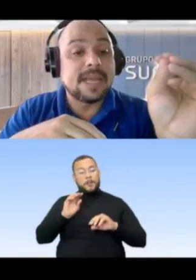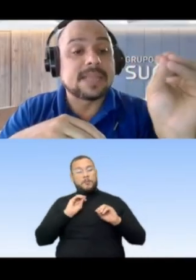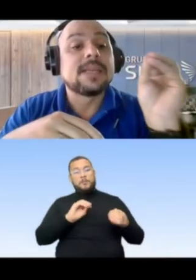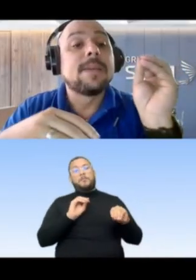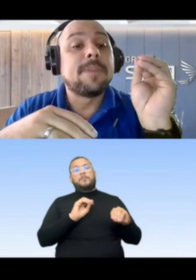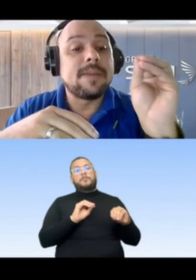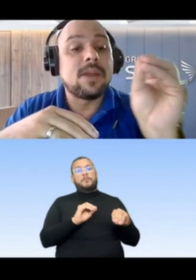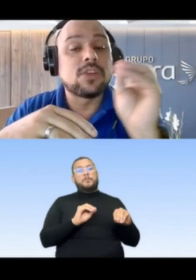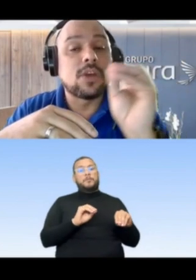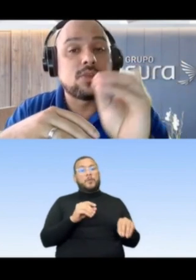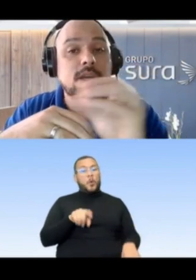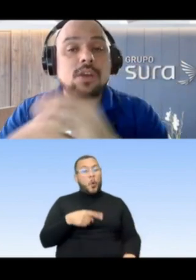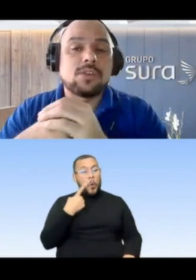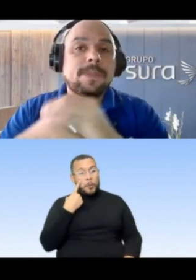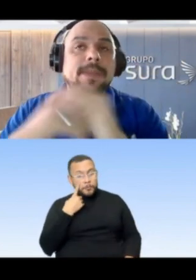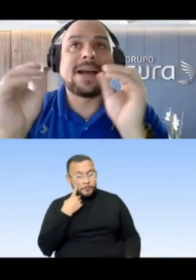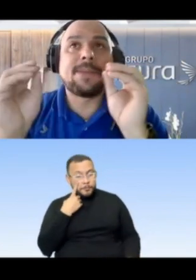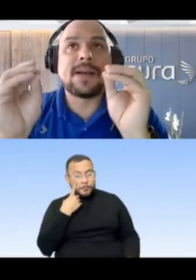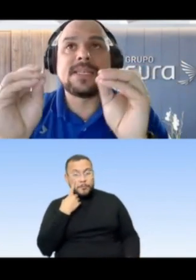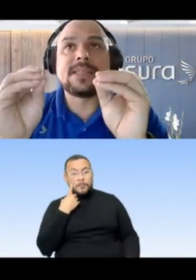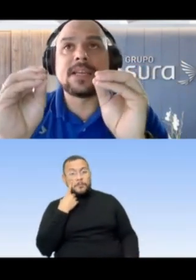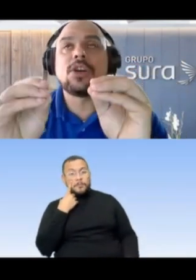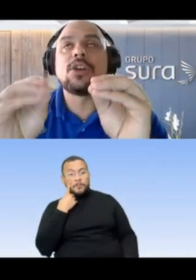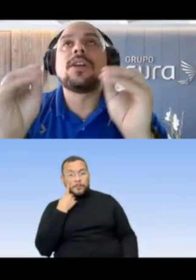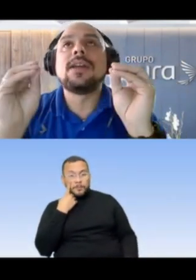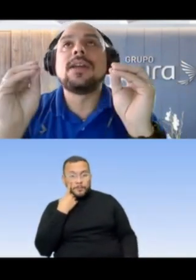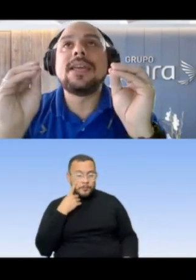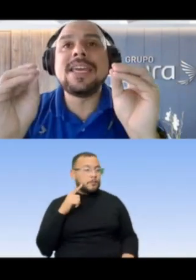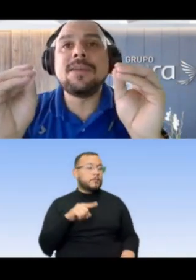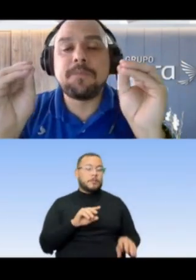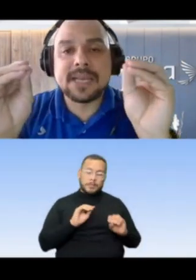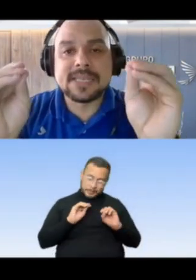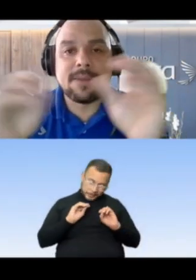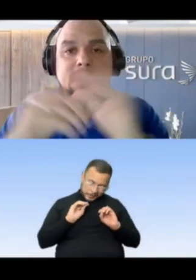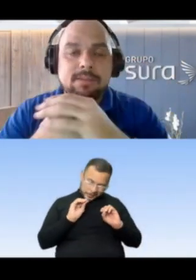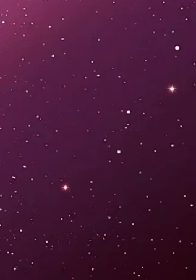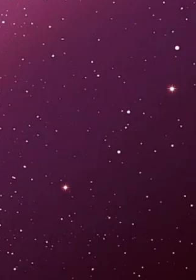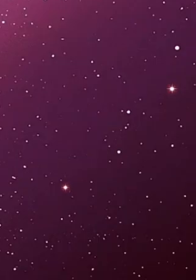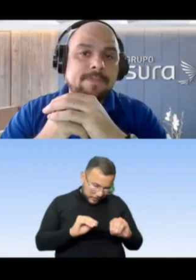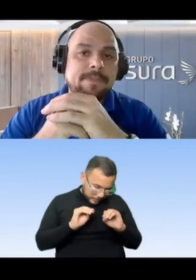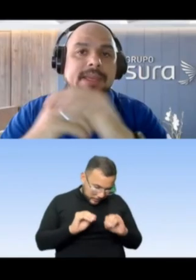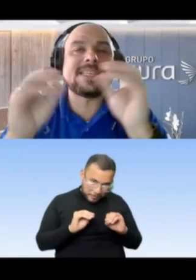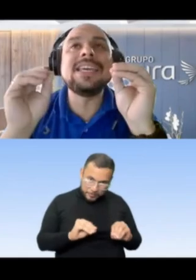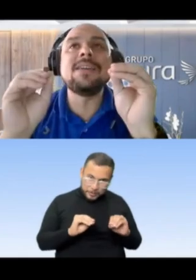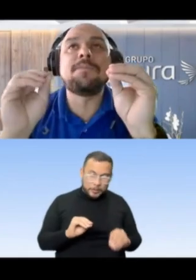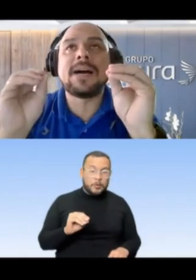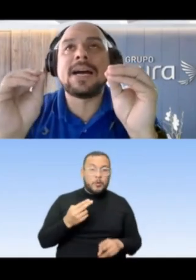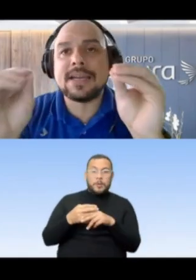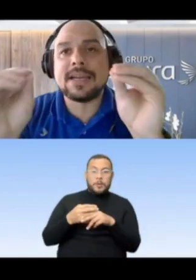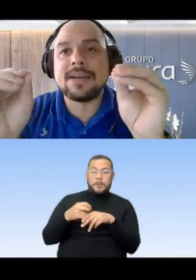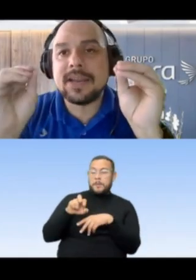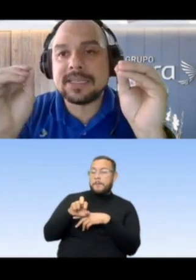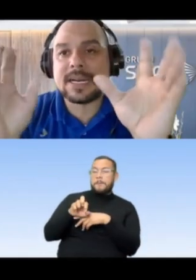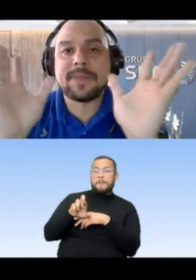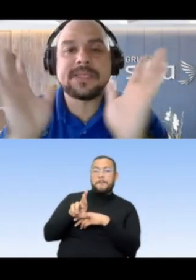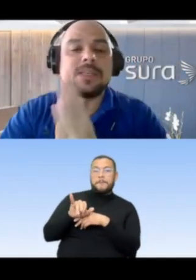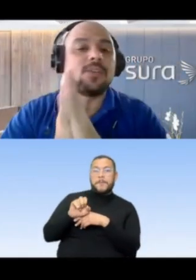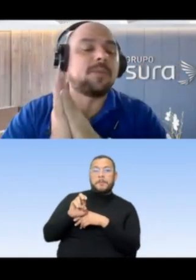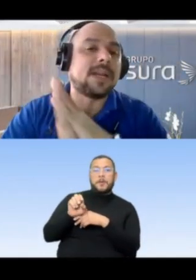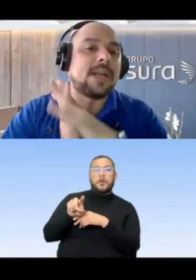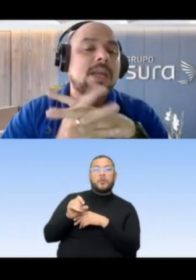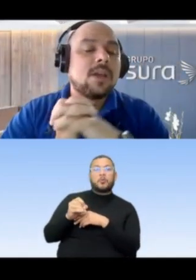ojo, pilas, primeros auxilios, capacitación impasable. Es impajaritable